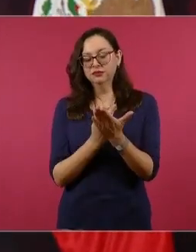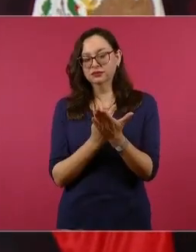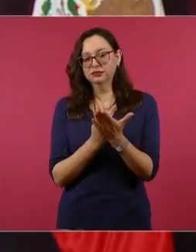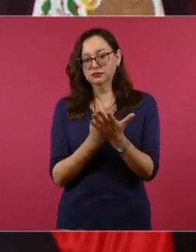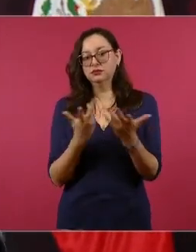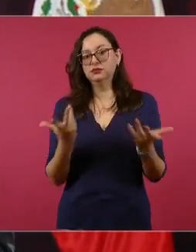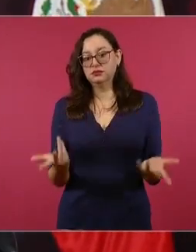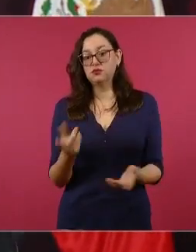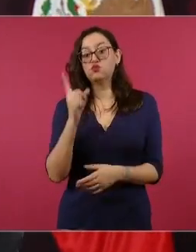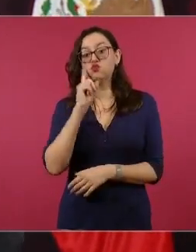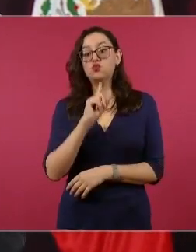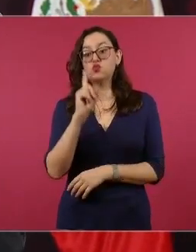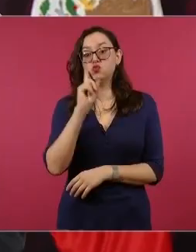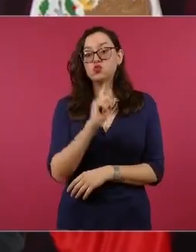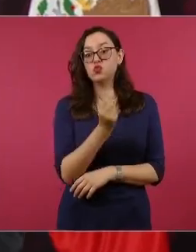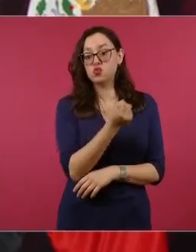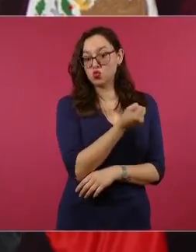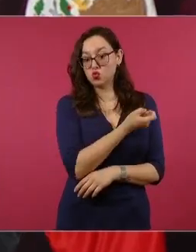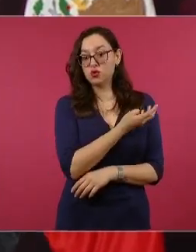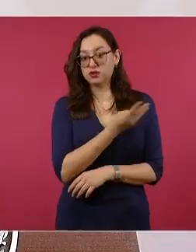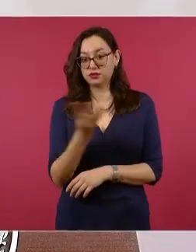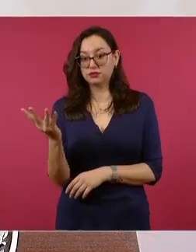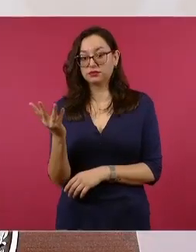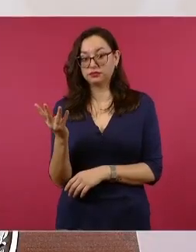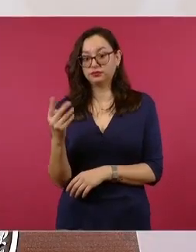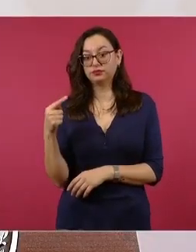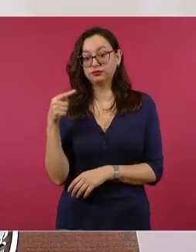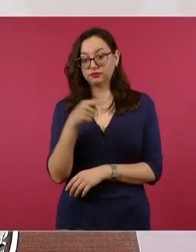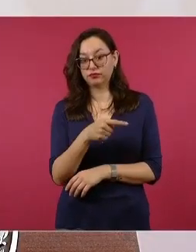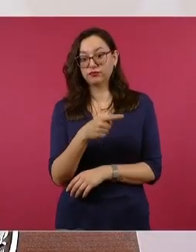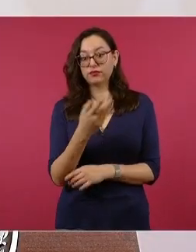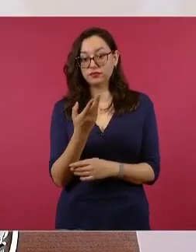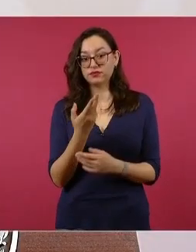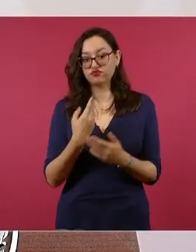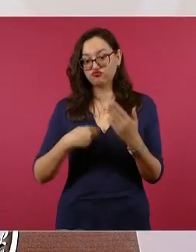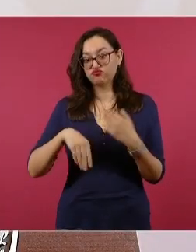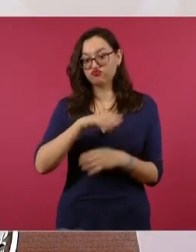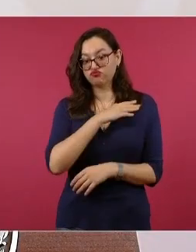lo que propuso Claudia